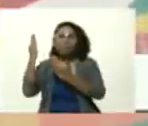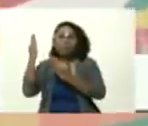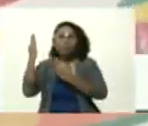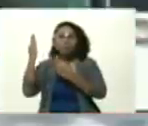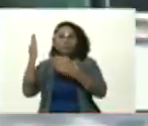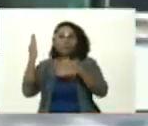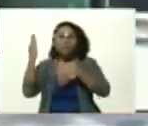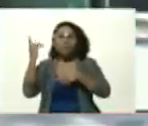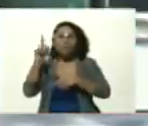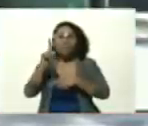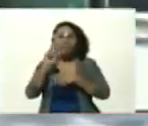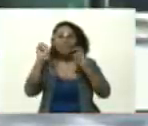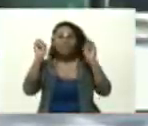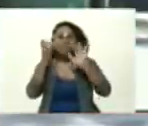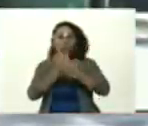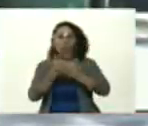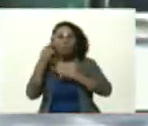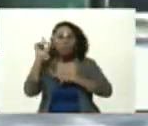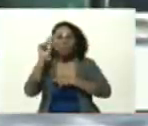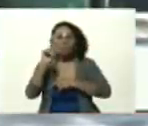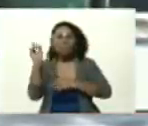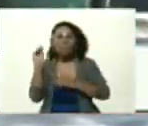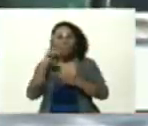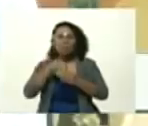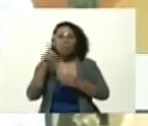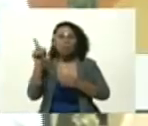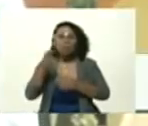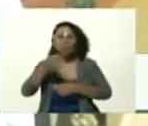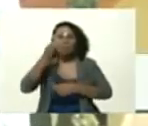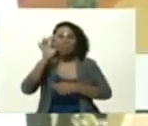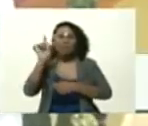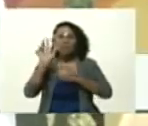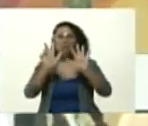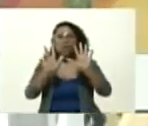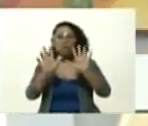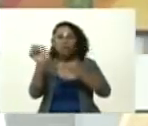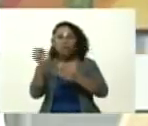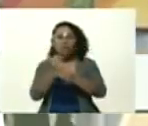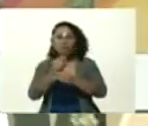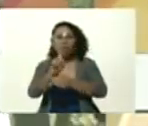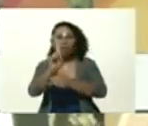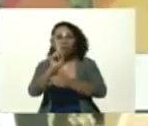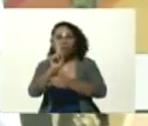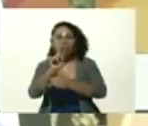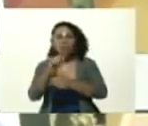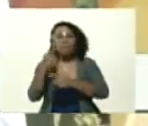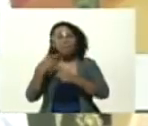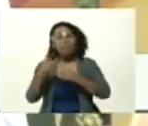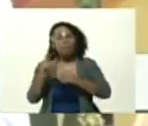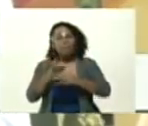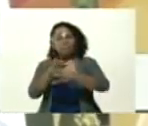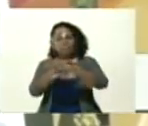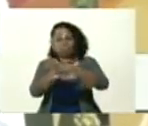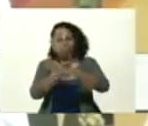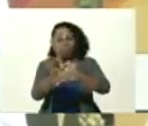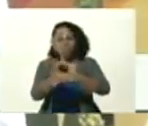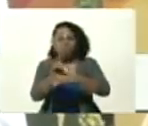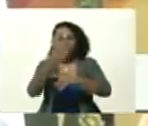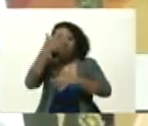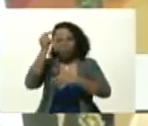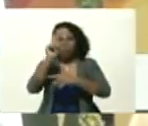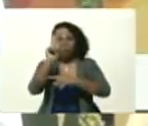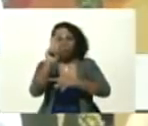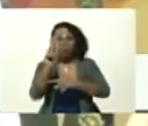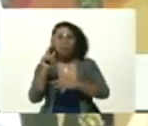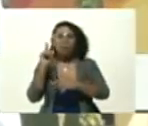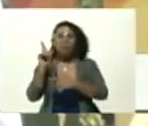rico en esta área, y también la instalación de un café. Son 8 obras en una. Y, perdón, se me olvidaba, la instalación de un